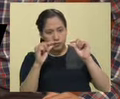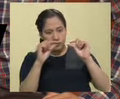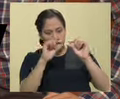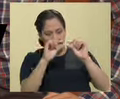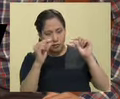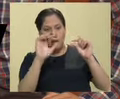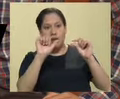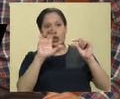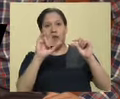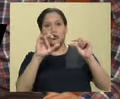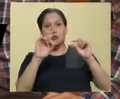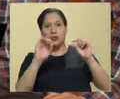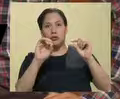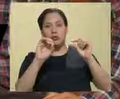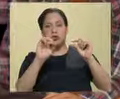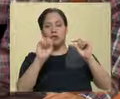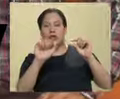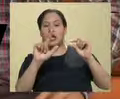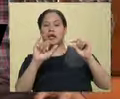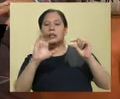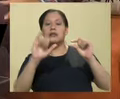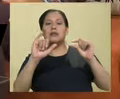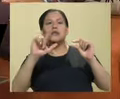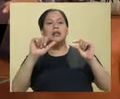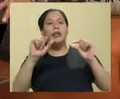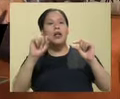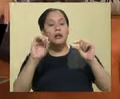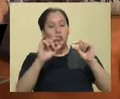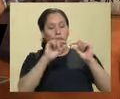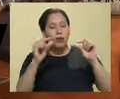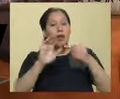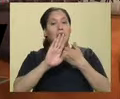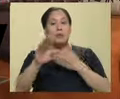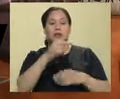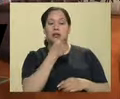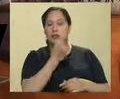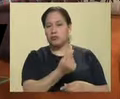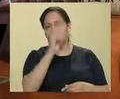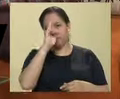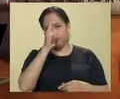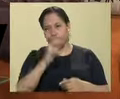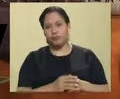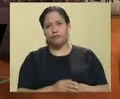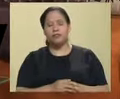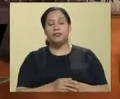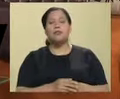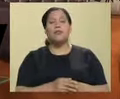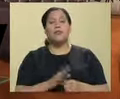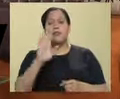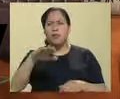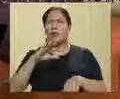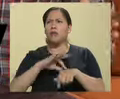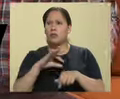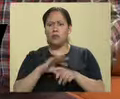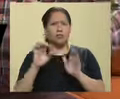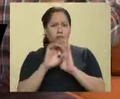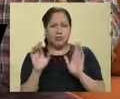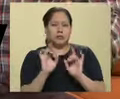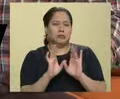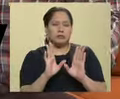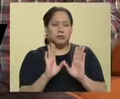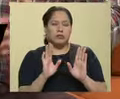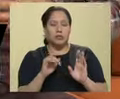acetil salicílico o salicilato, para evitar dárselo a los niños. Oiga, doctor, y bueno, si llega a pasar